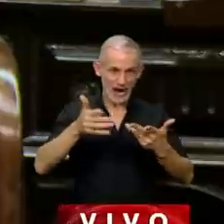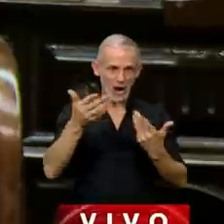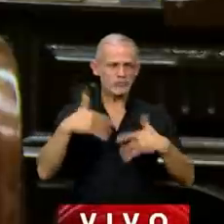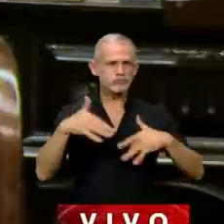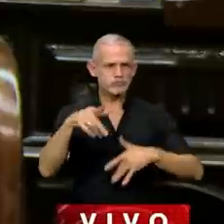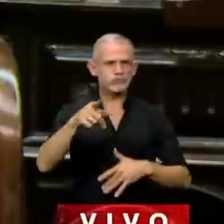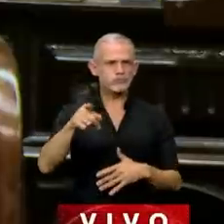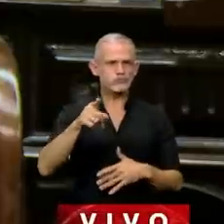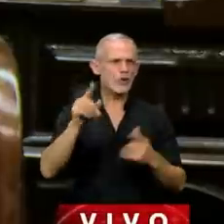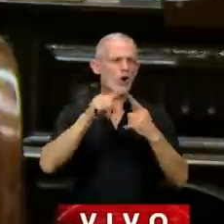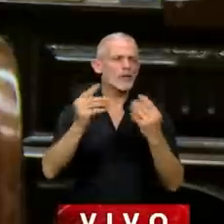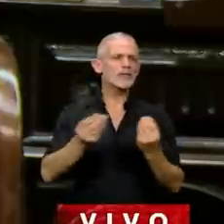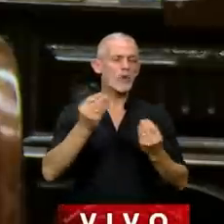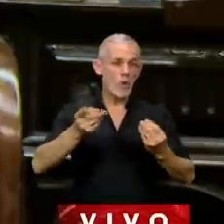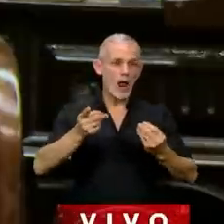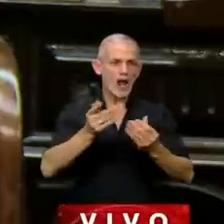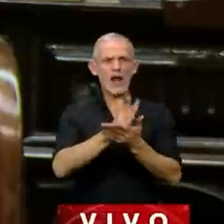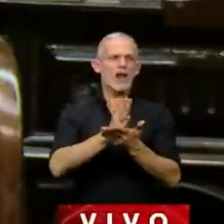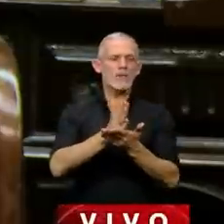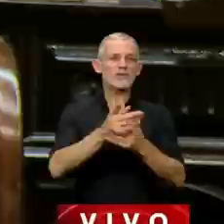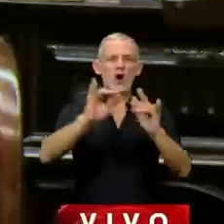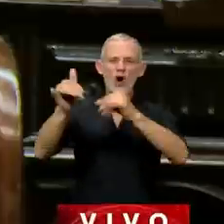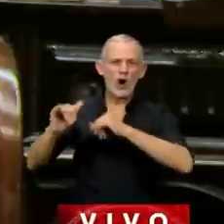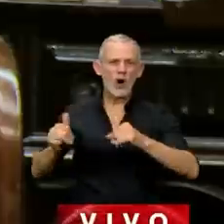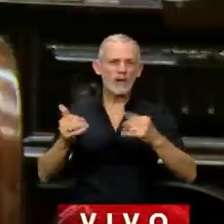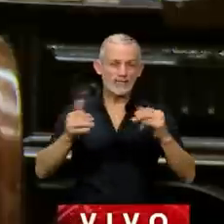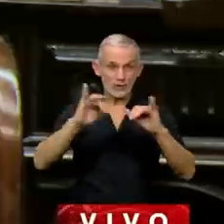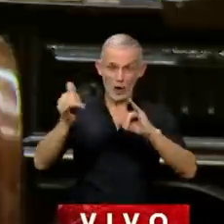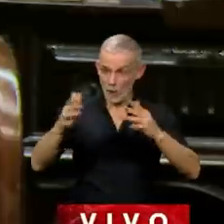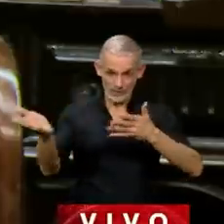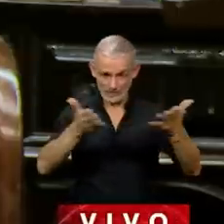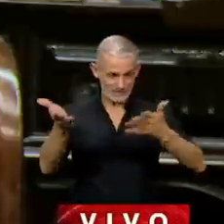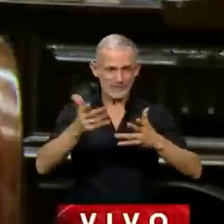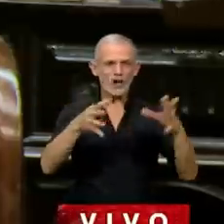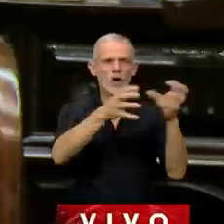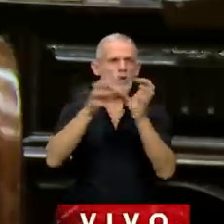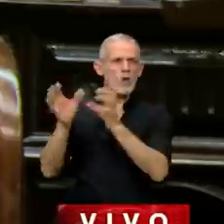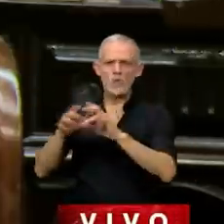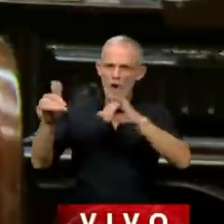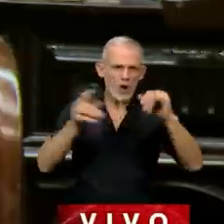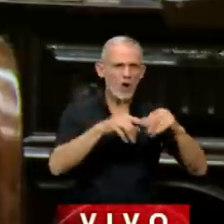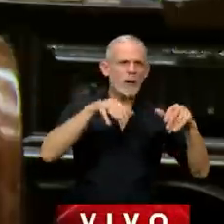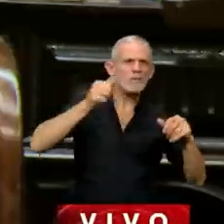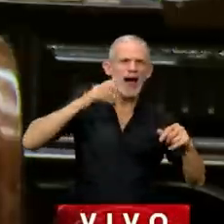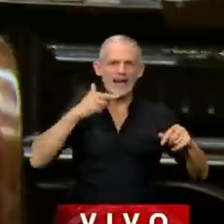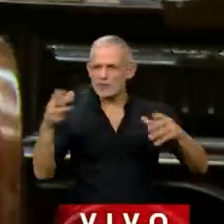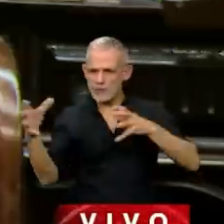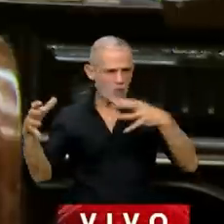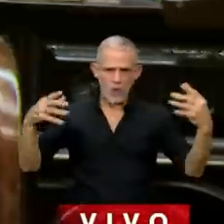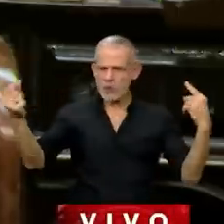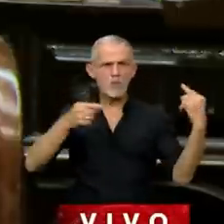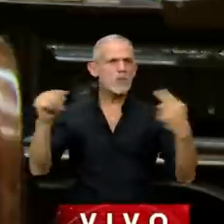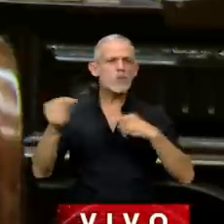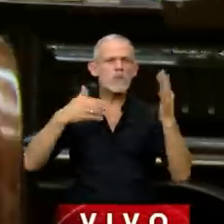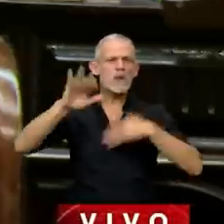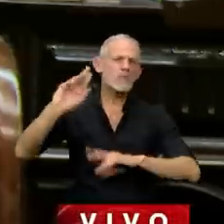objeto era la mediación en jóvenes, entre pandillas, entre maras, que la principal causa de